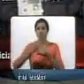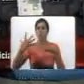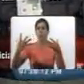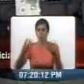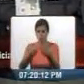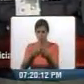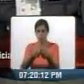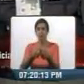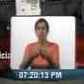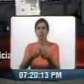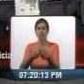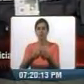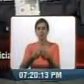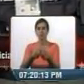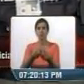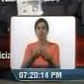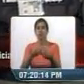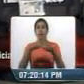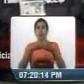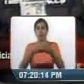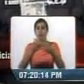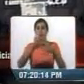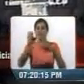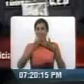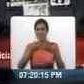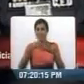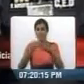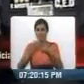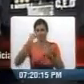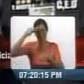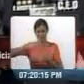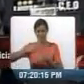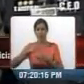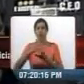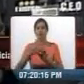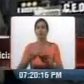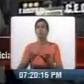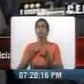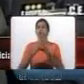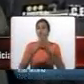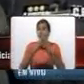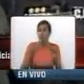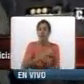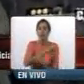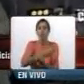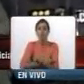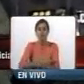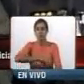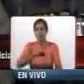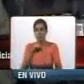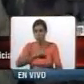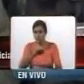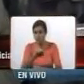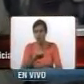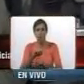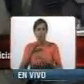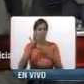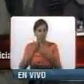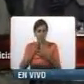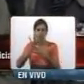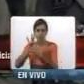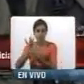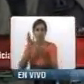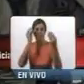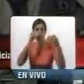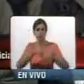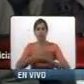conjunto con el Comando Estratégico Operacional, donde todas las fuerzas policiales nos hemos puesto